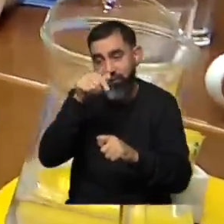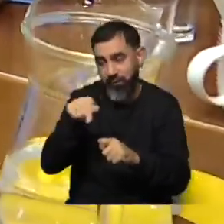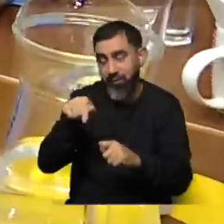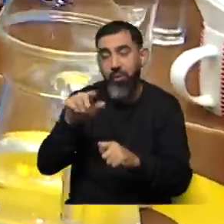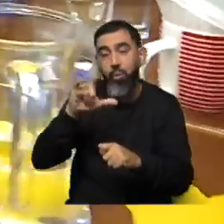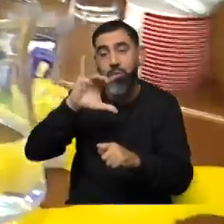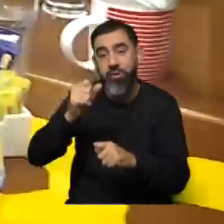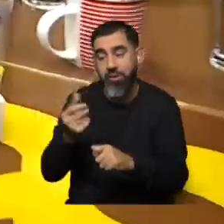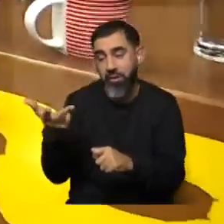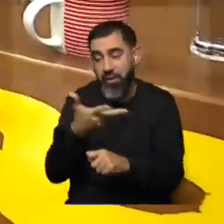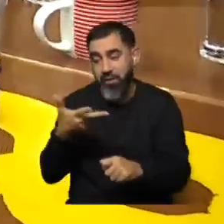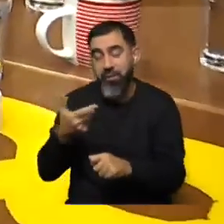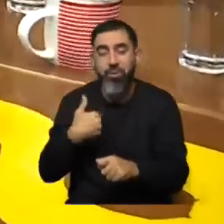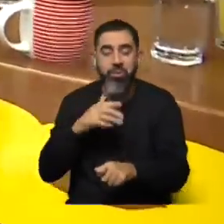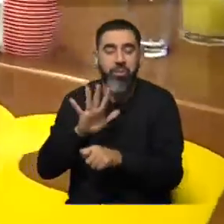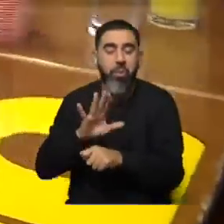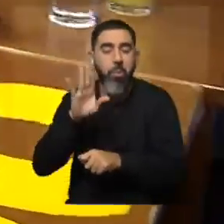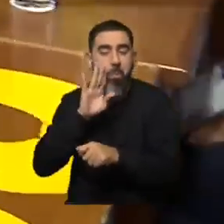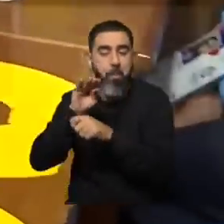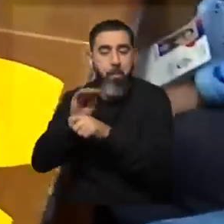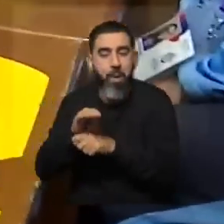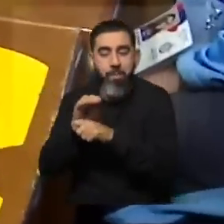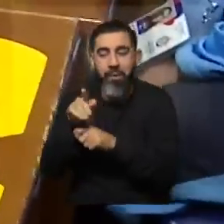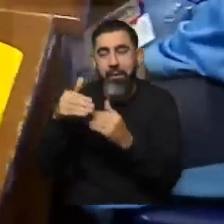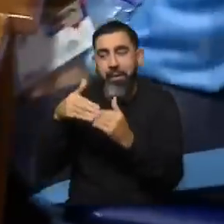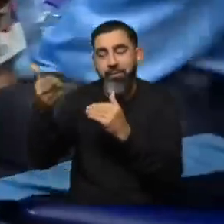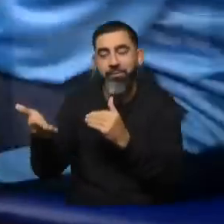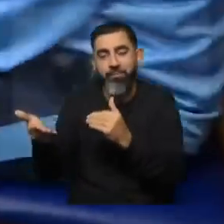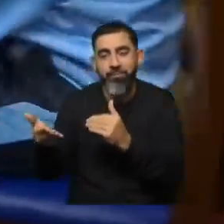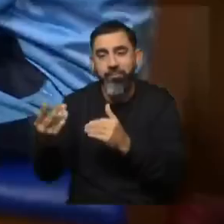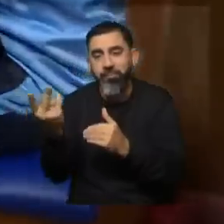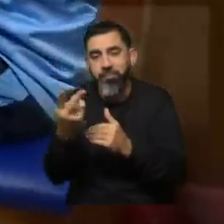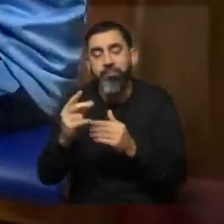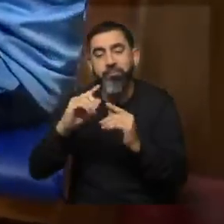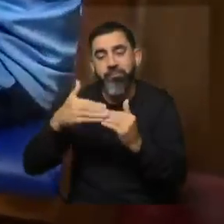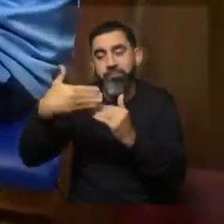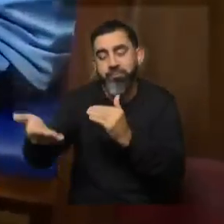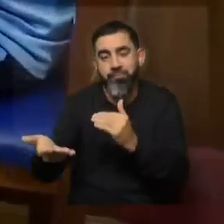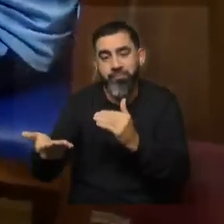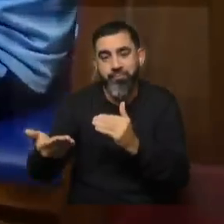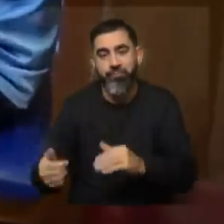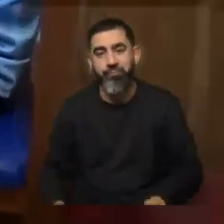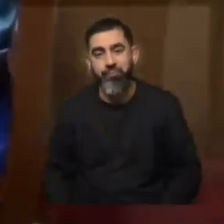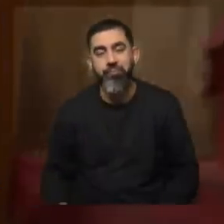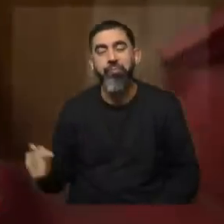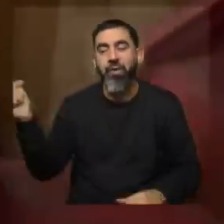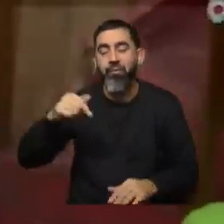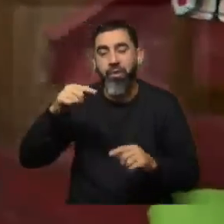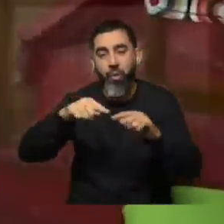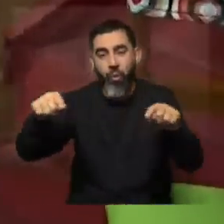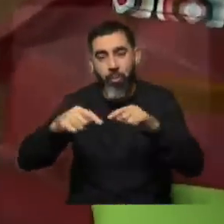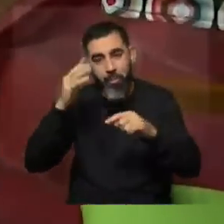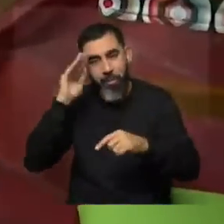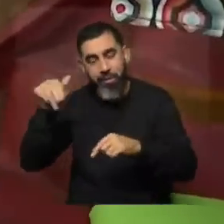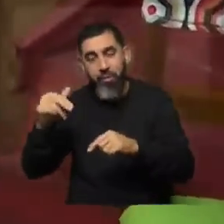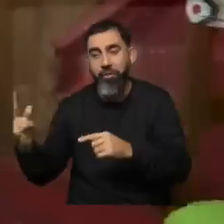y con Lucía Entonces yo era la mamá cobijada pero aquella estaban aparte y Lucía estaba parte Daiana estaba parte pero venían de su dormitorio